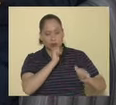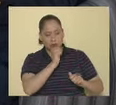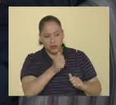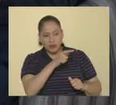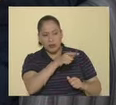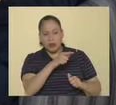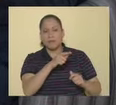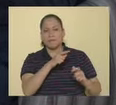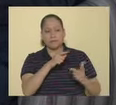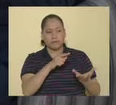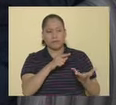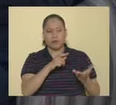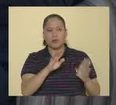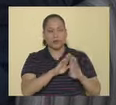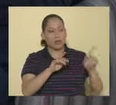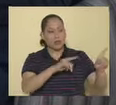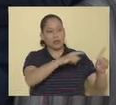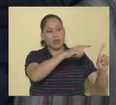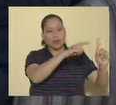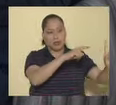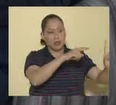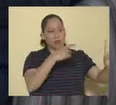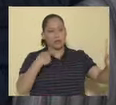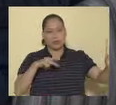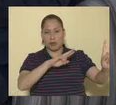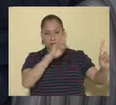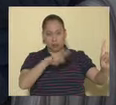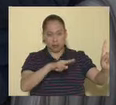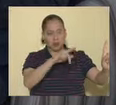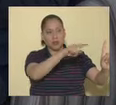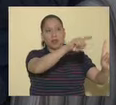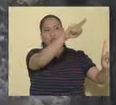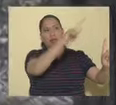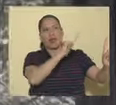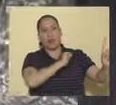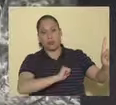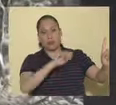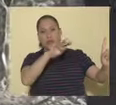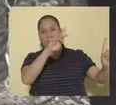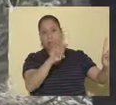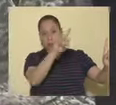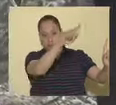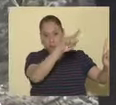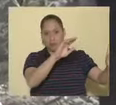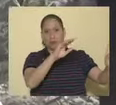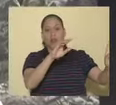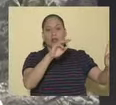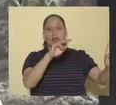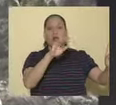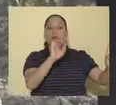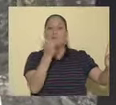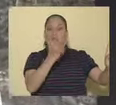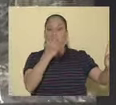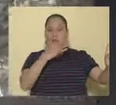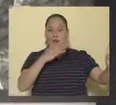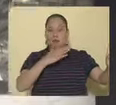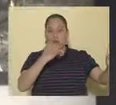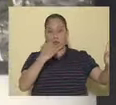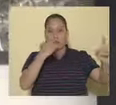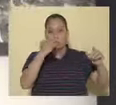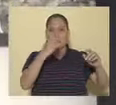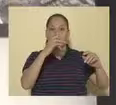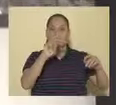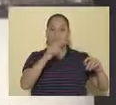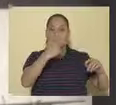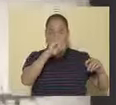conocimiento público de que cuando hay un caso de víctima civil, lo tendrán las autoridades tanto ministeriales como judiciales. Pero